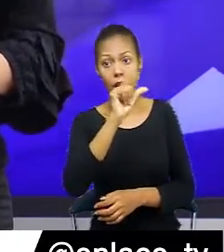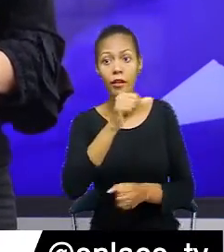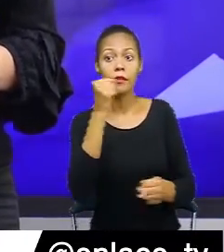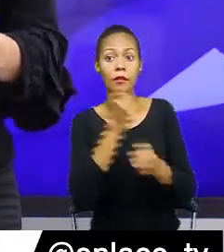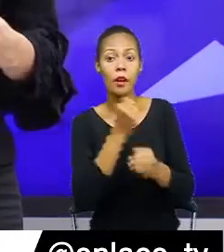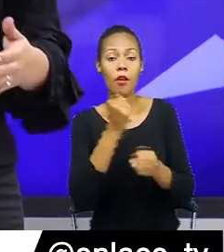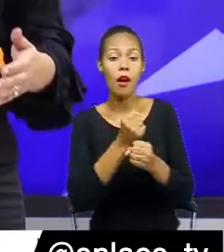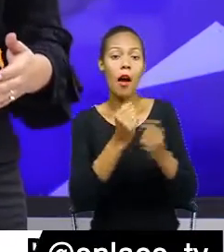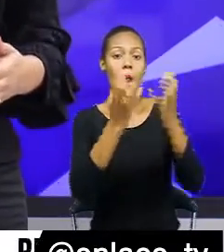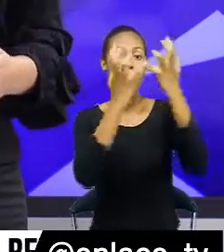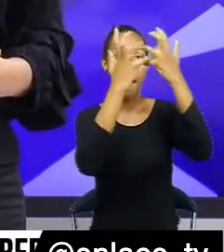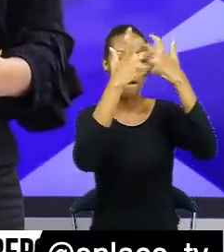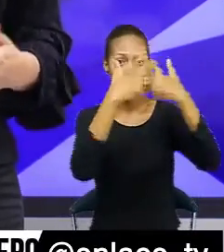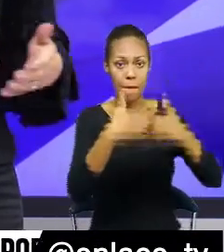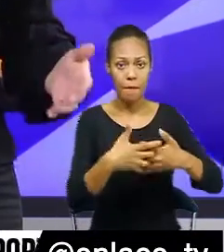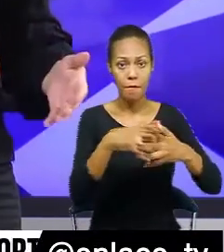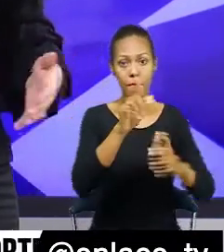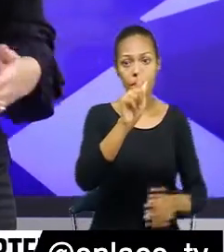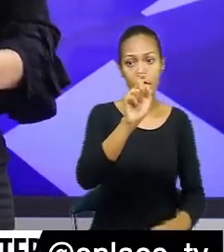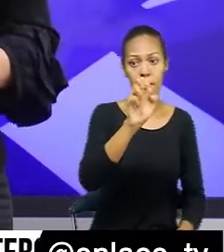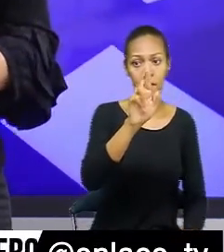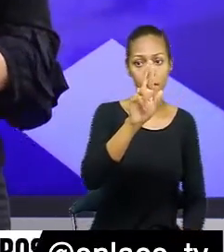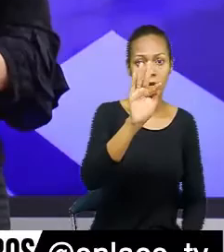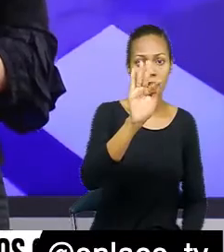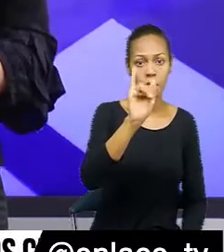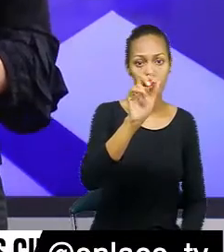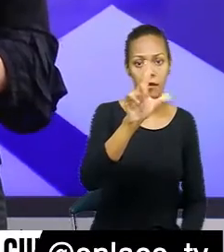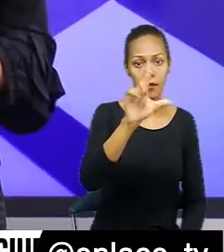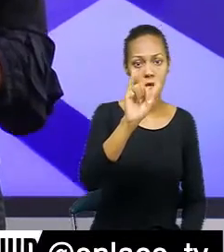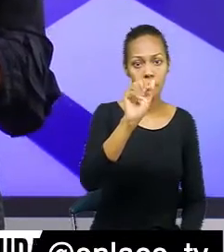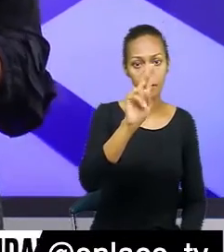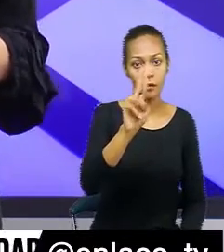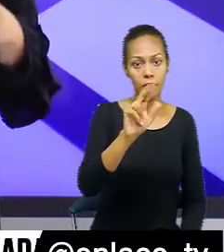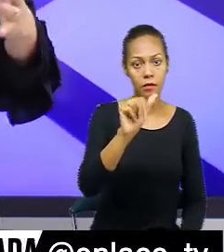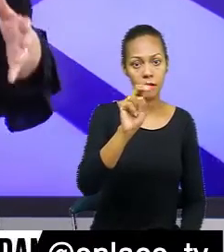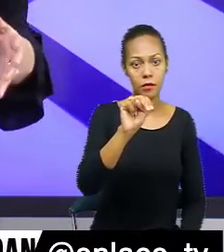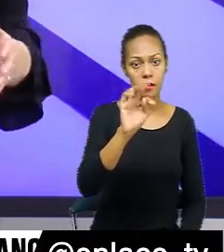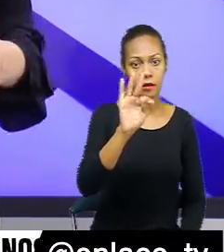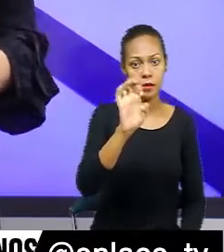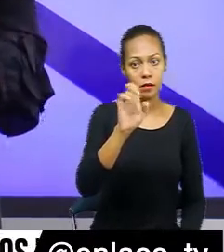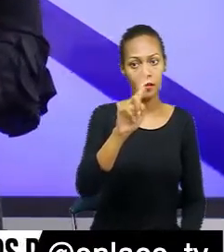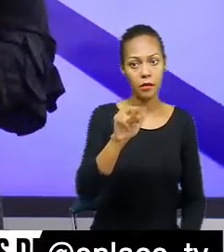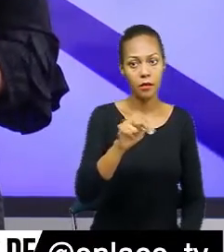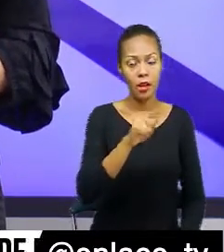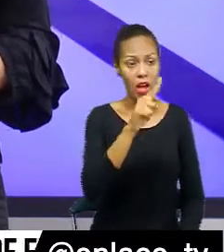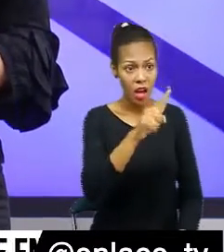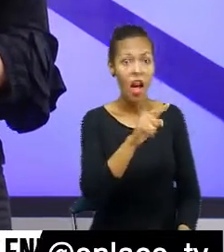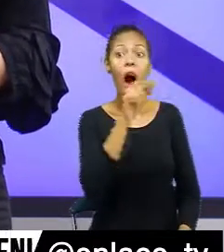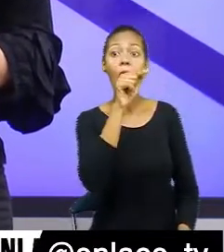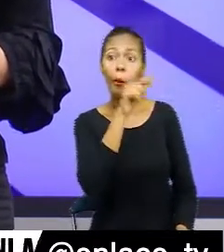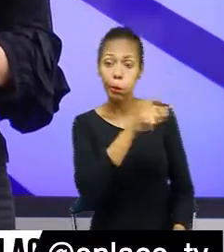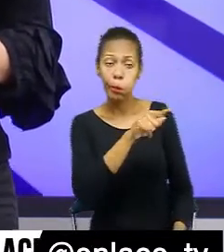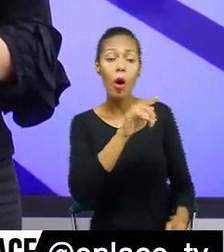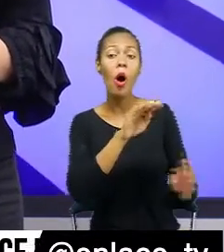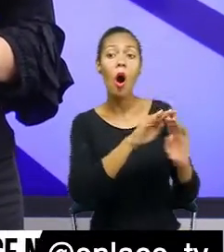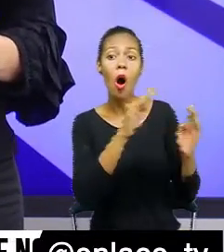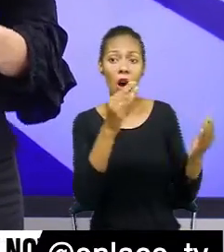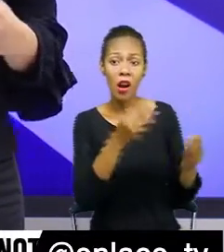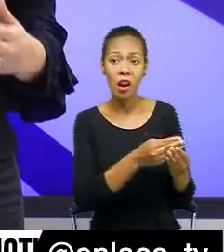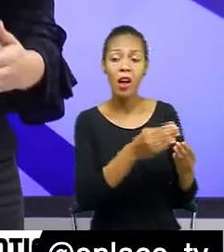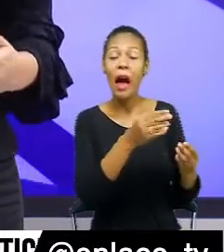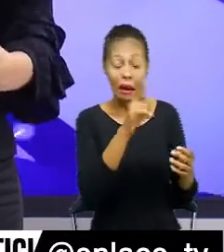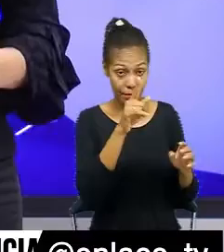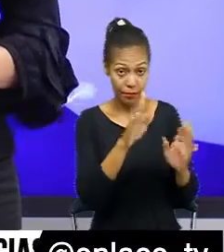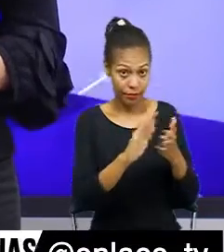denuncia acoso laboral luego de que meses atrás sufrió, según ella, en su lugar de trabajo la inhalación de algunos gases que tiene afectada